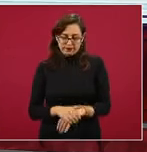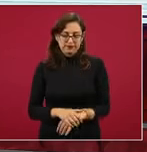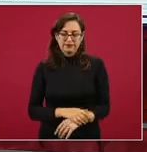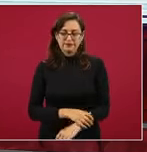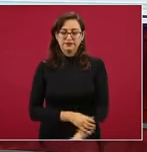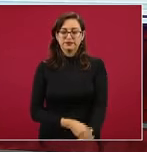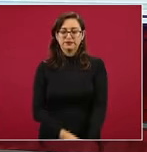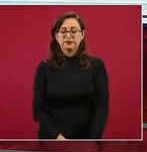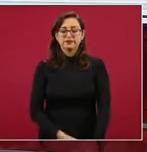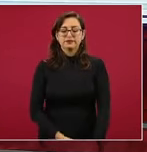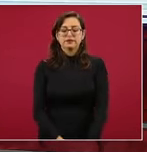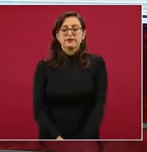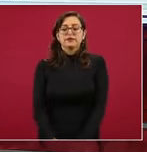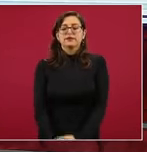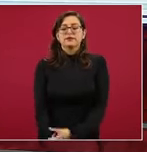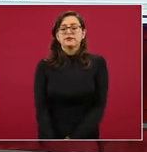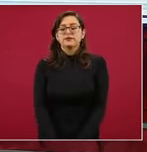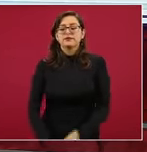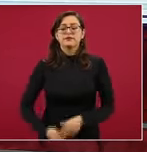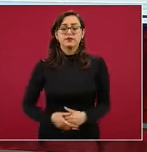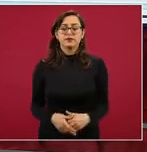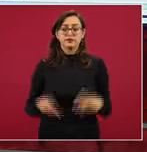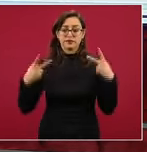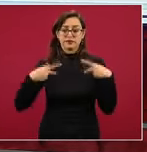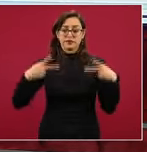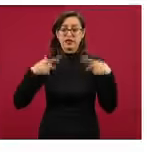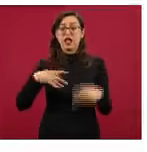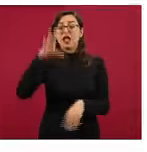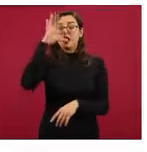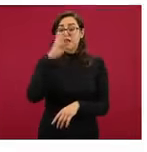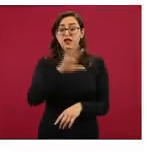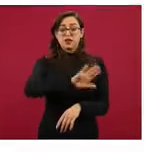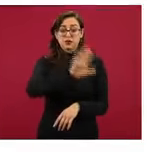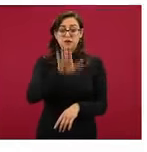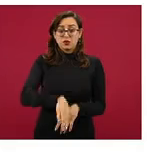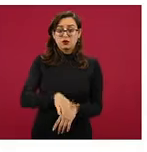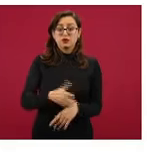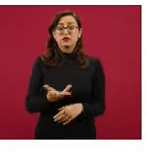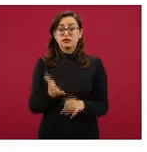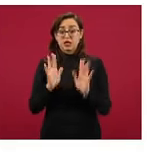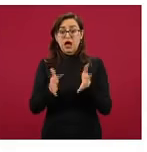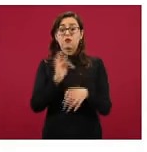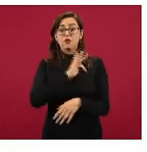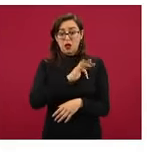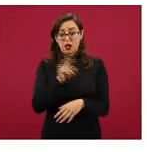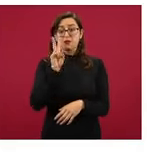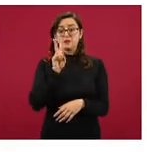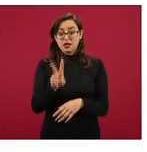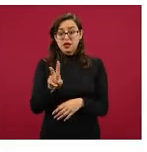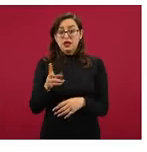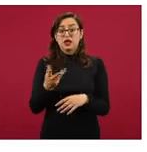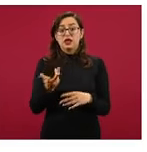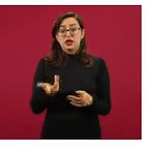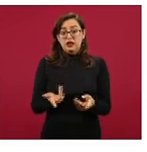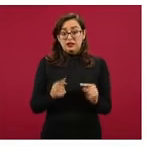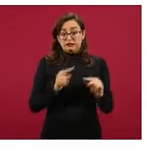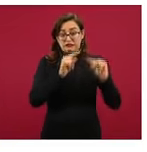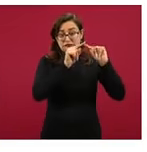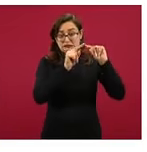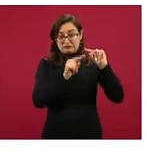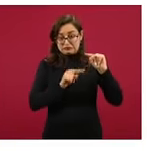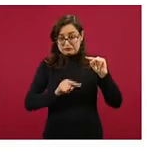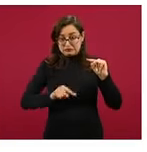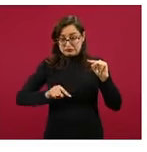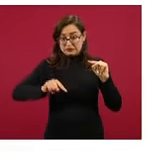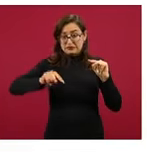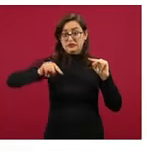La curva epidémica de las defunciones, en donde observamos ya, afortunadamente, después de este incremento durante